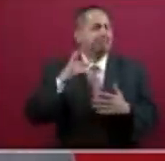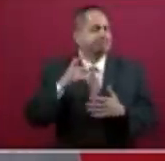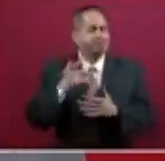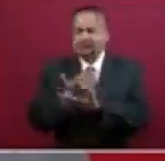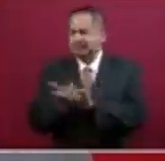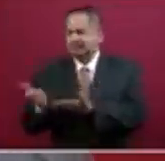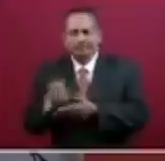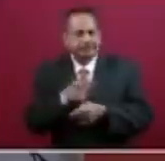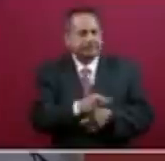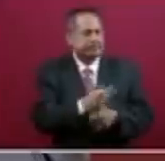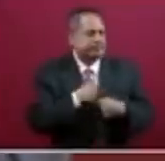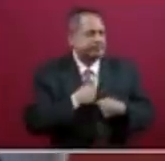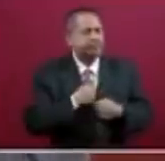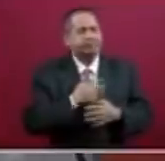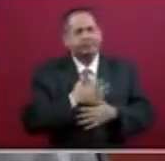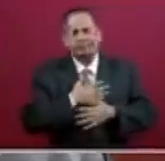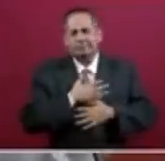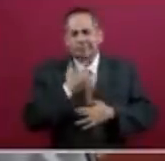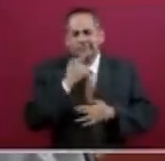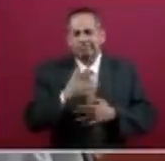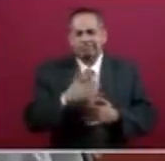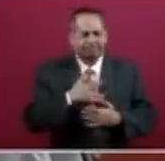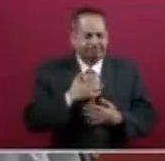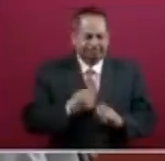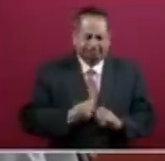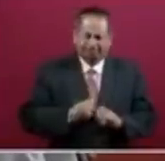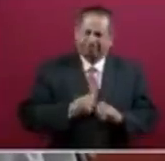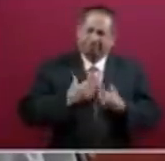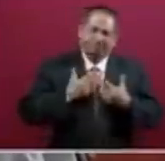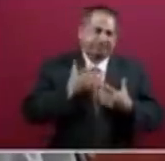sueldo. Eso no tiene comparación.